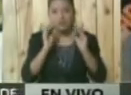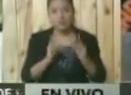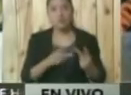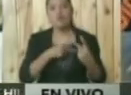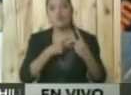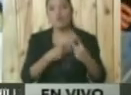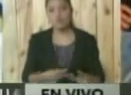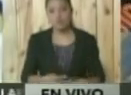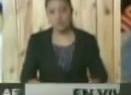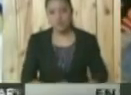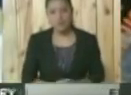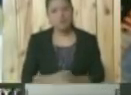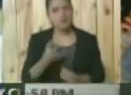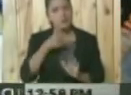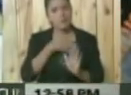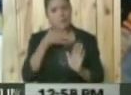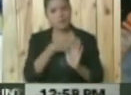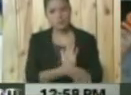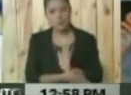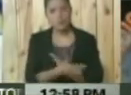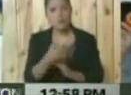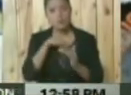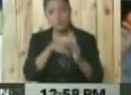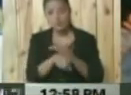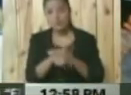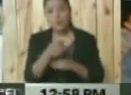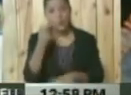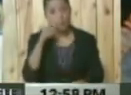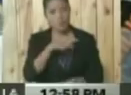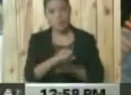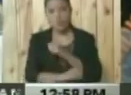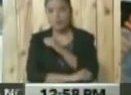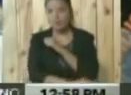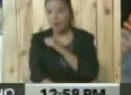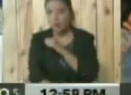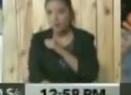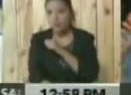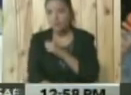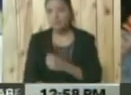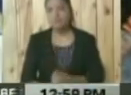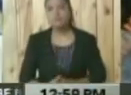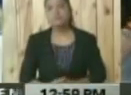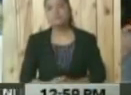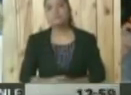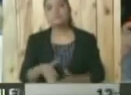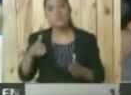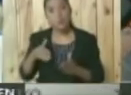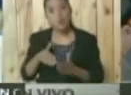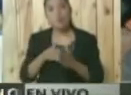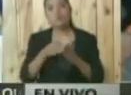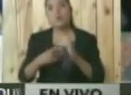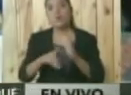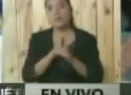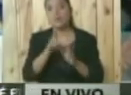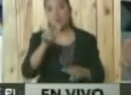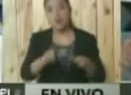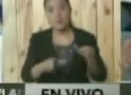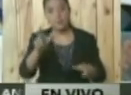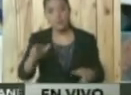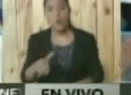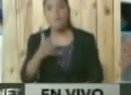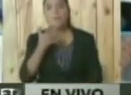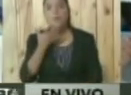voluntad. Y lo que ocurrió cuando se perpetró ese fraude fue un atentado contra los derechos de las personas. Por ejemplo,